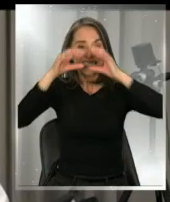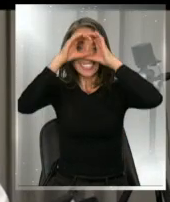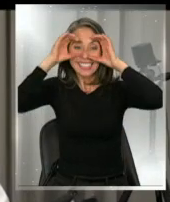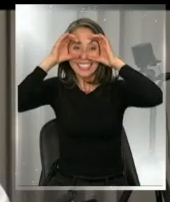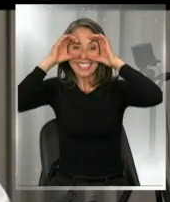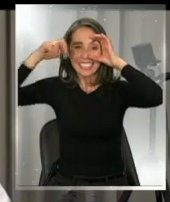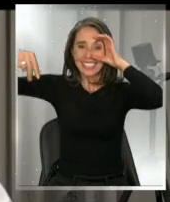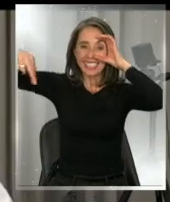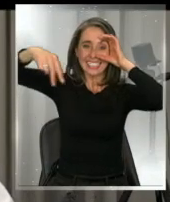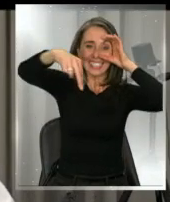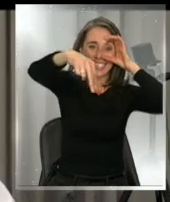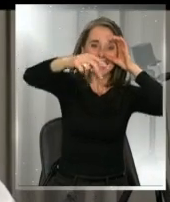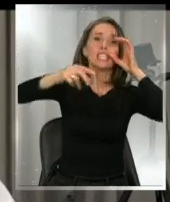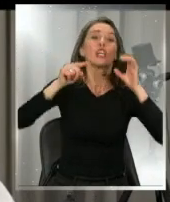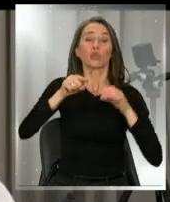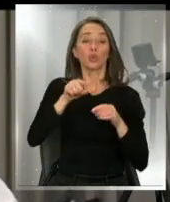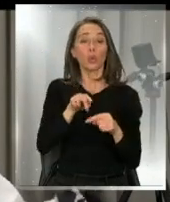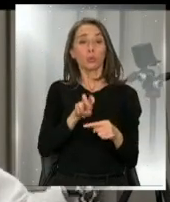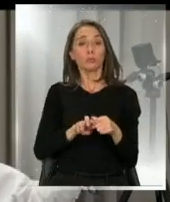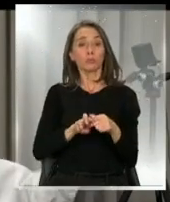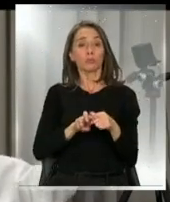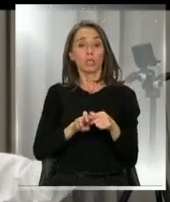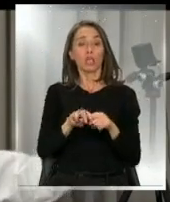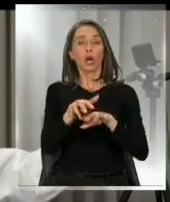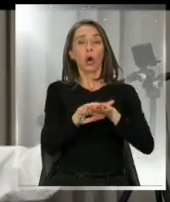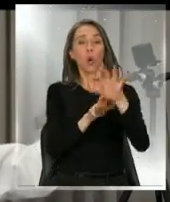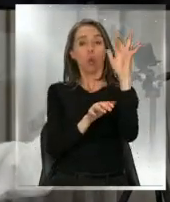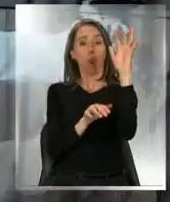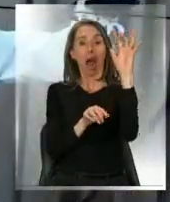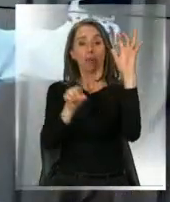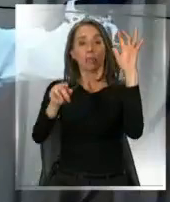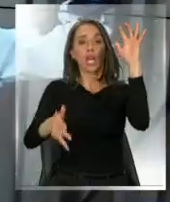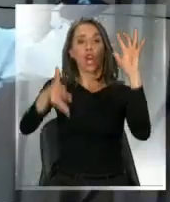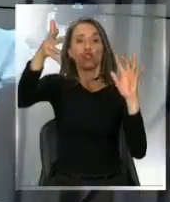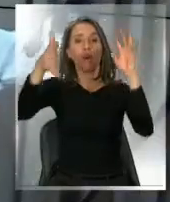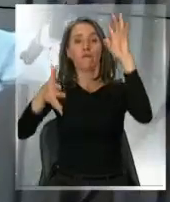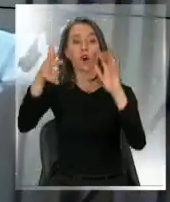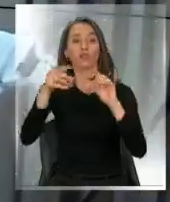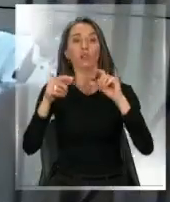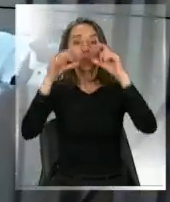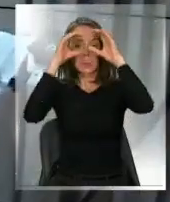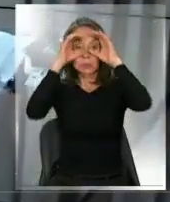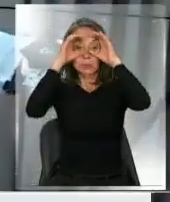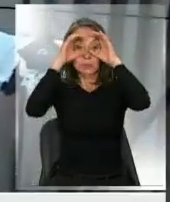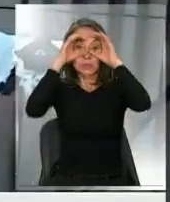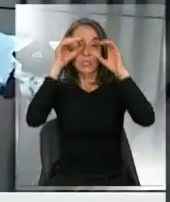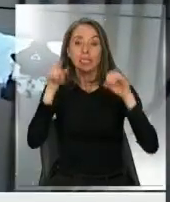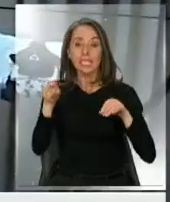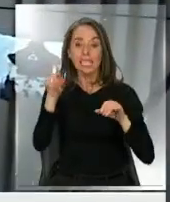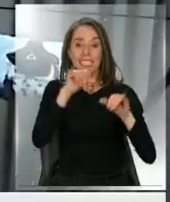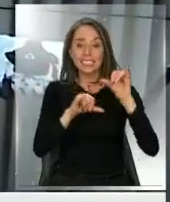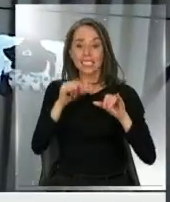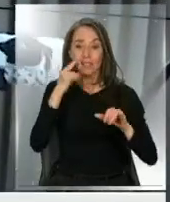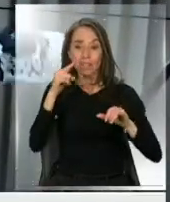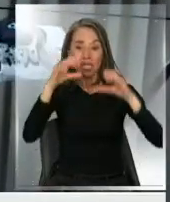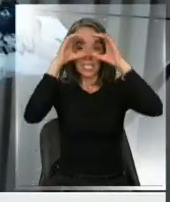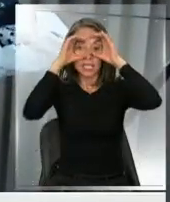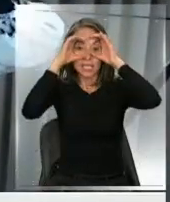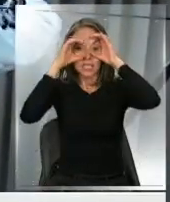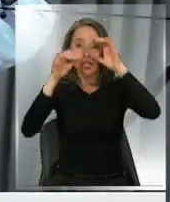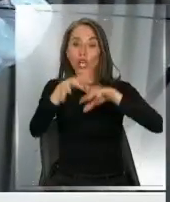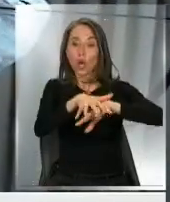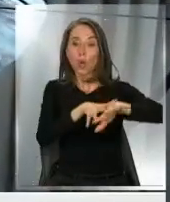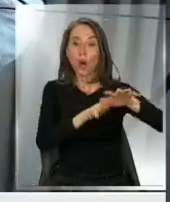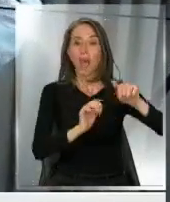en las imágenes, que vamos a poder controlar con un guante. De hecho, el científico tiene puesto ese guante, ¿usted lo ve? Lo tiene puesto, está moviendo, y el robot